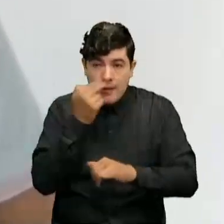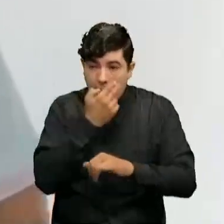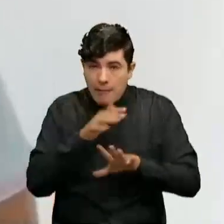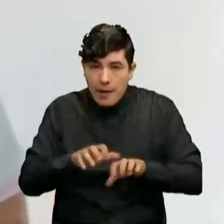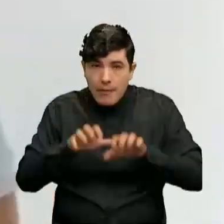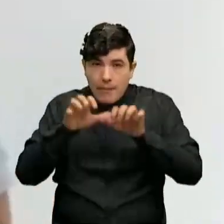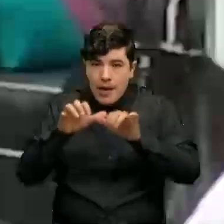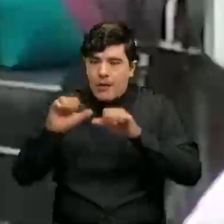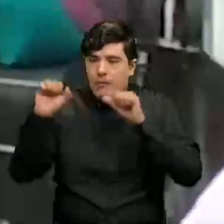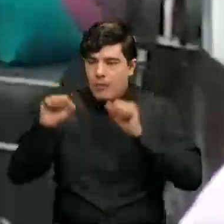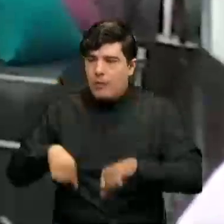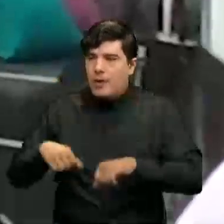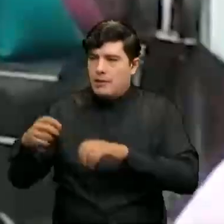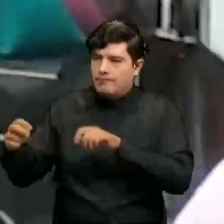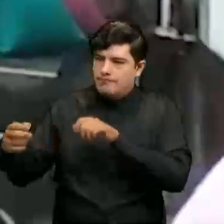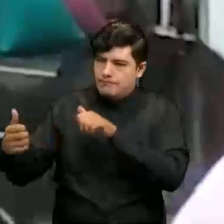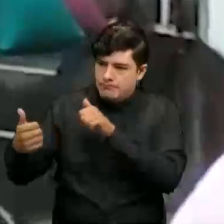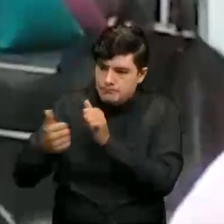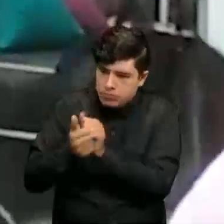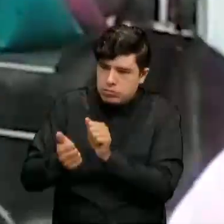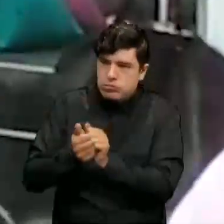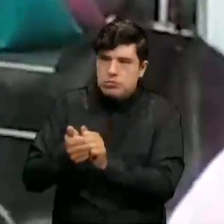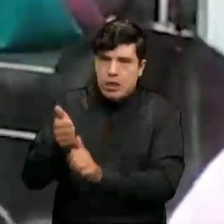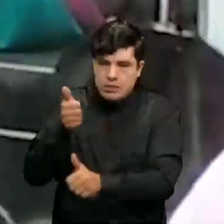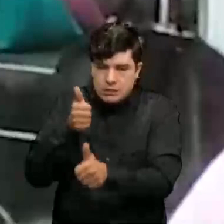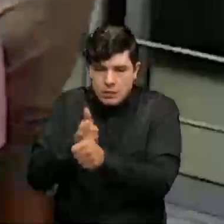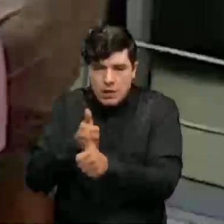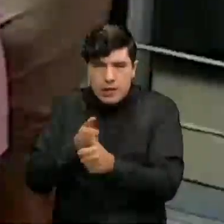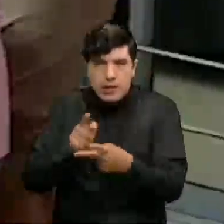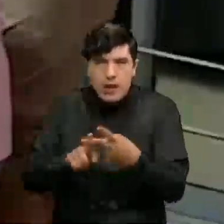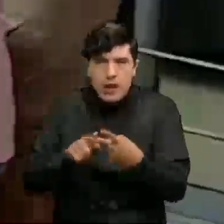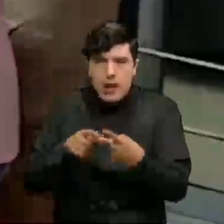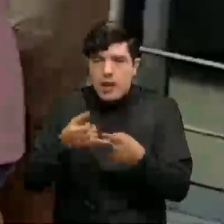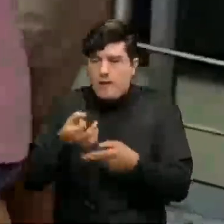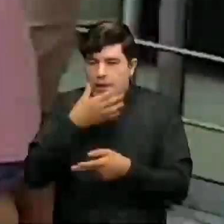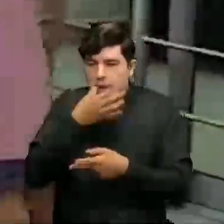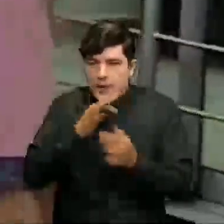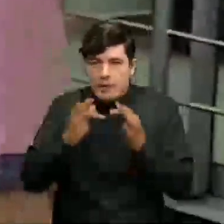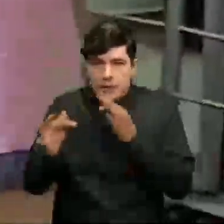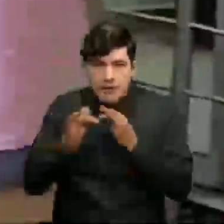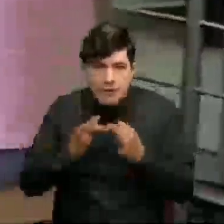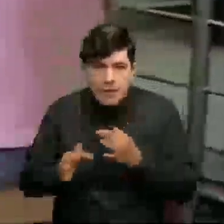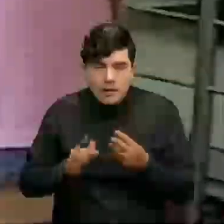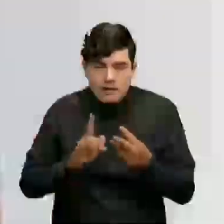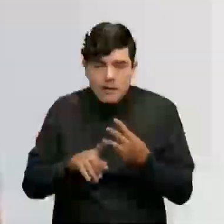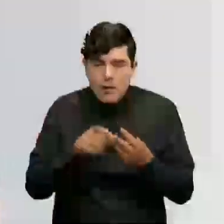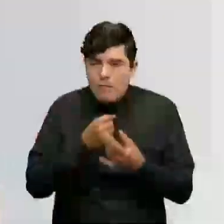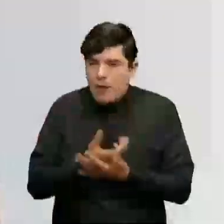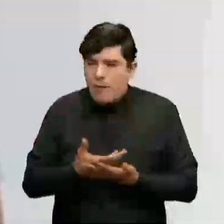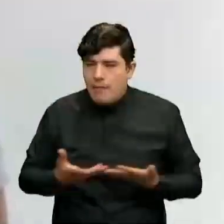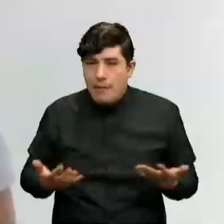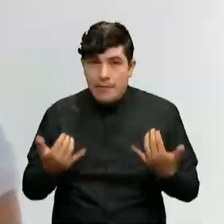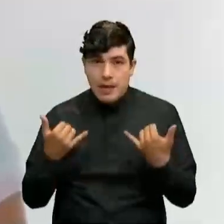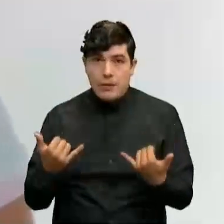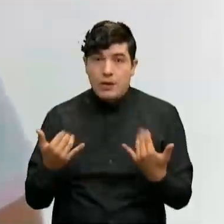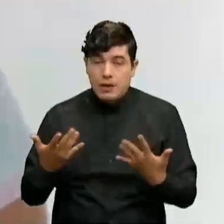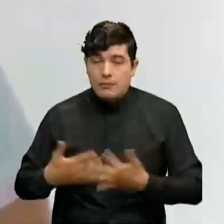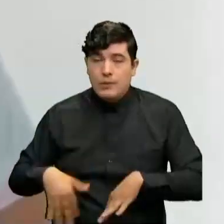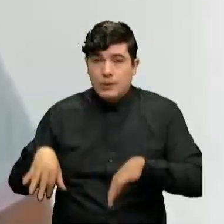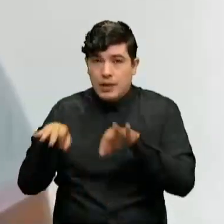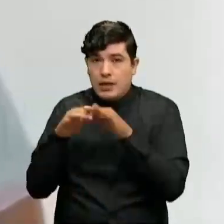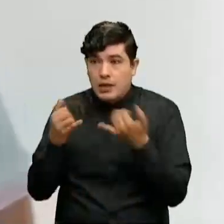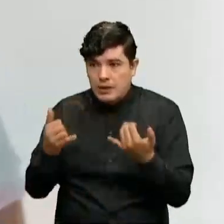jurídica, talleres, medicamentos, tenemos banco de medicamentos y bueno, en este momento estamos iniciando